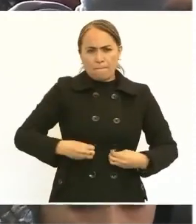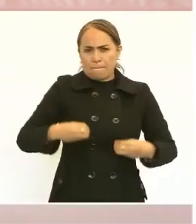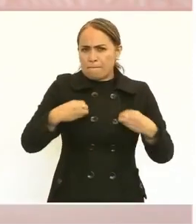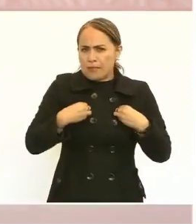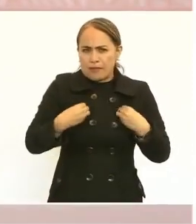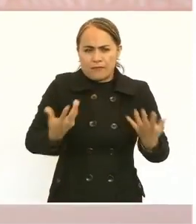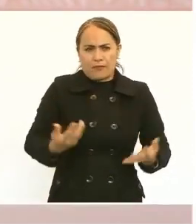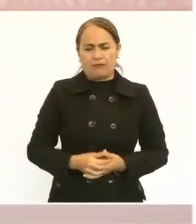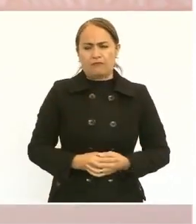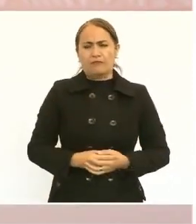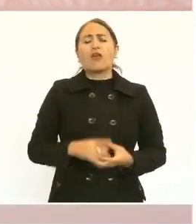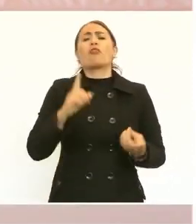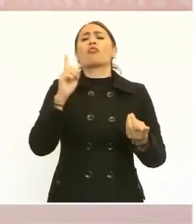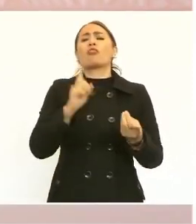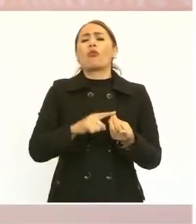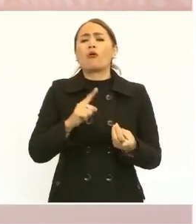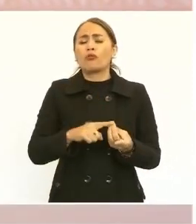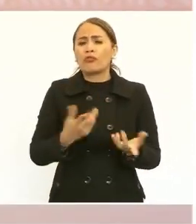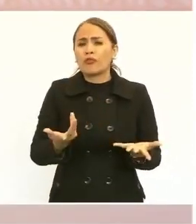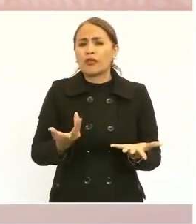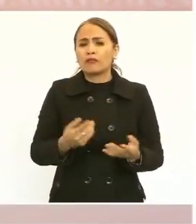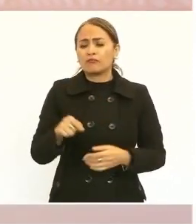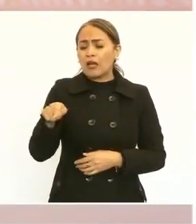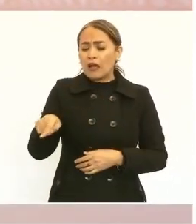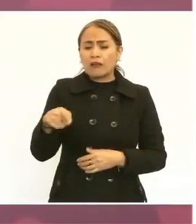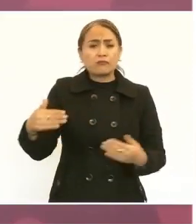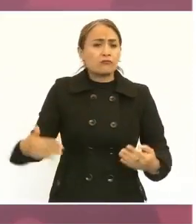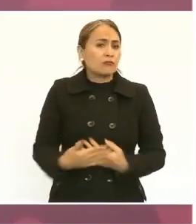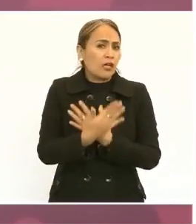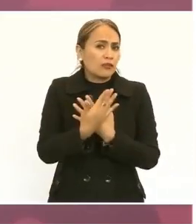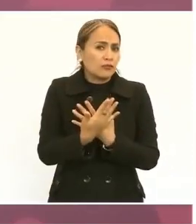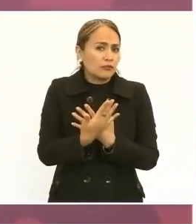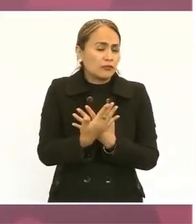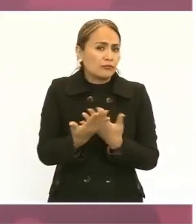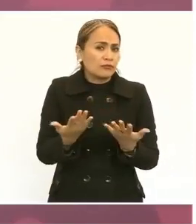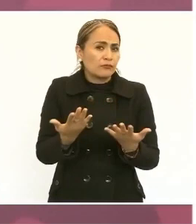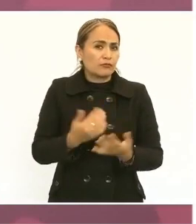¿De dónde son los soldados?